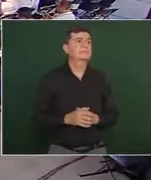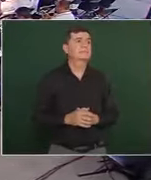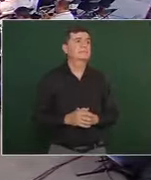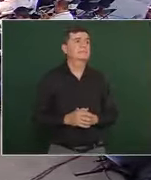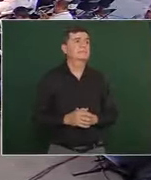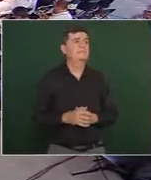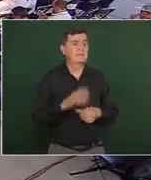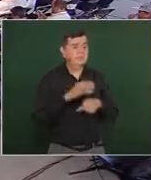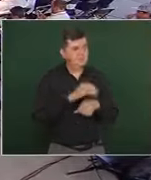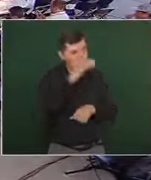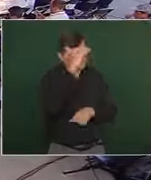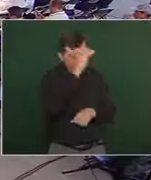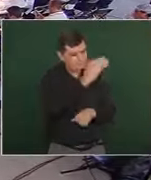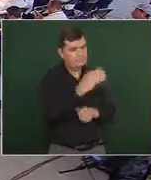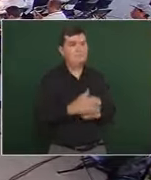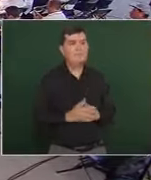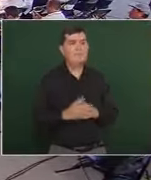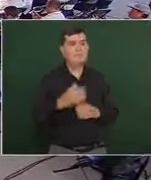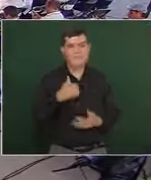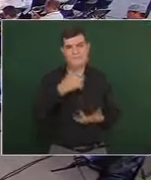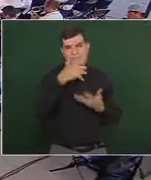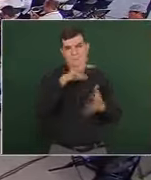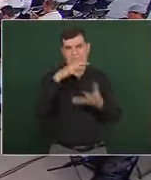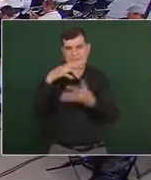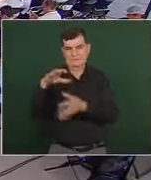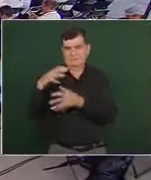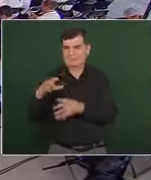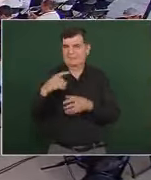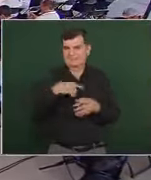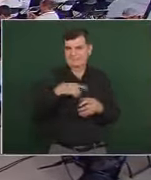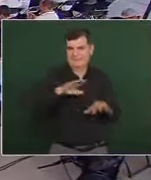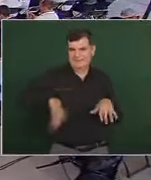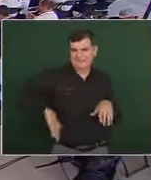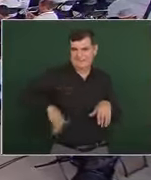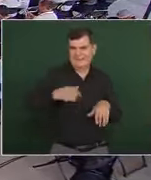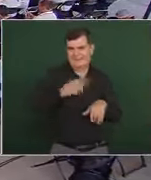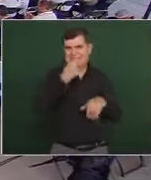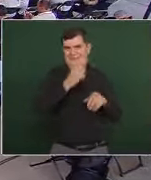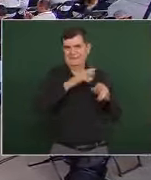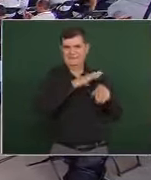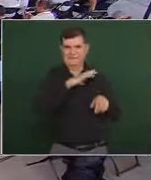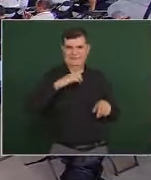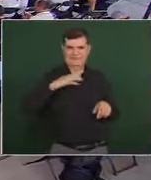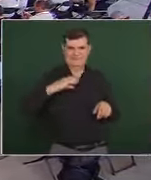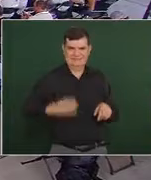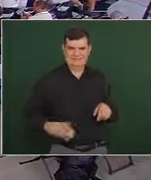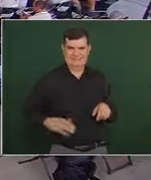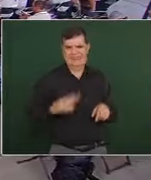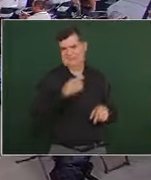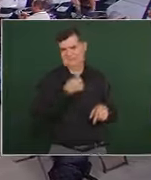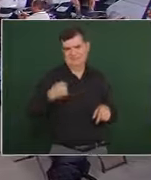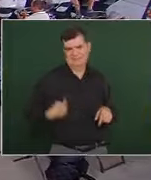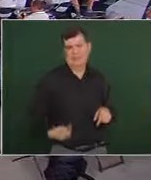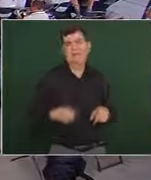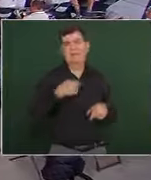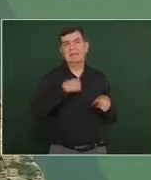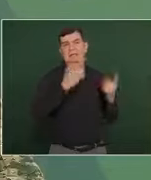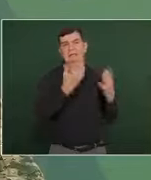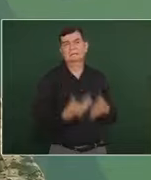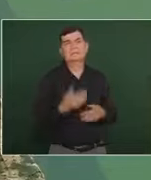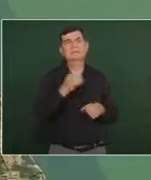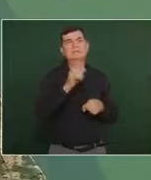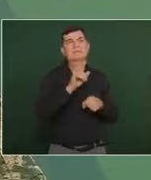Con su permiso. Bien, los paquetes, como mencioné, lo que viene de China estará recibiéndose